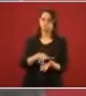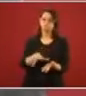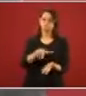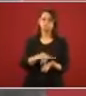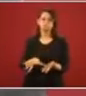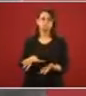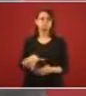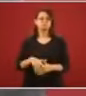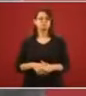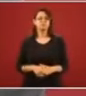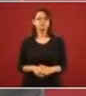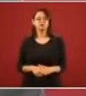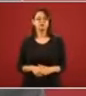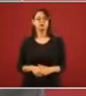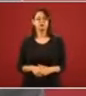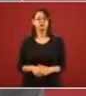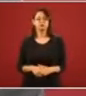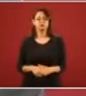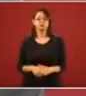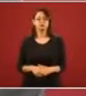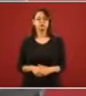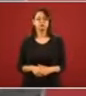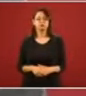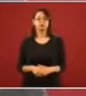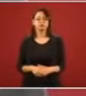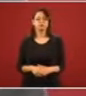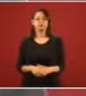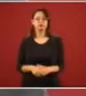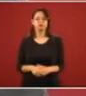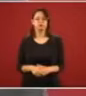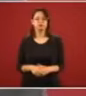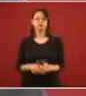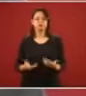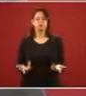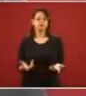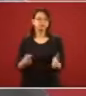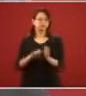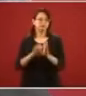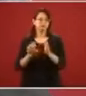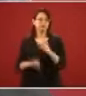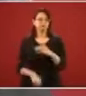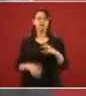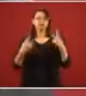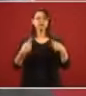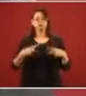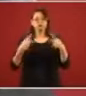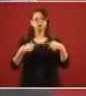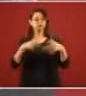apoya lo que estamos haciendo. Por ejemplo, la mayoría de la gente